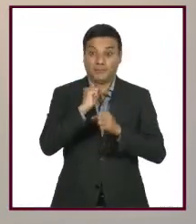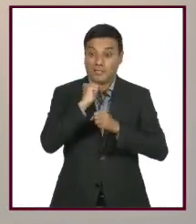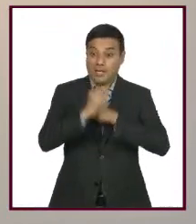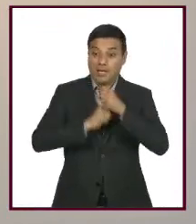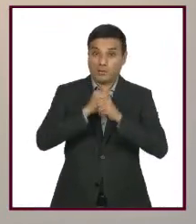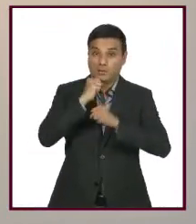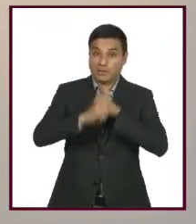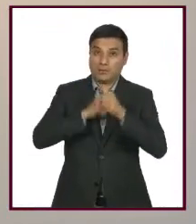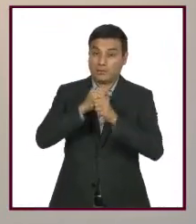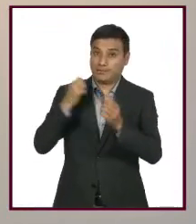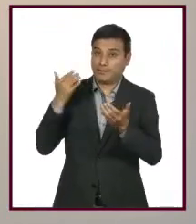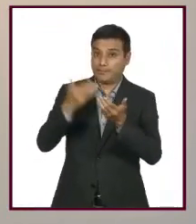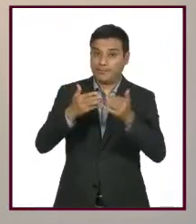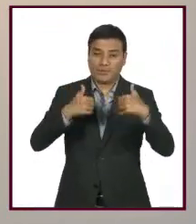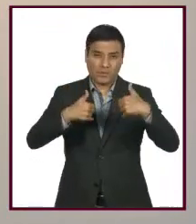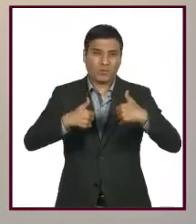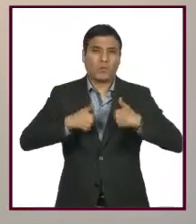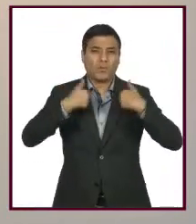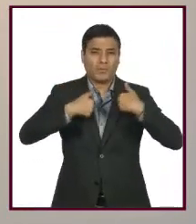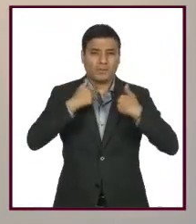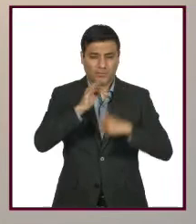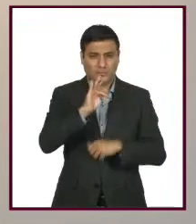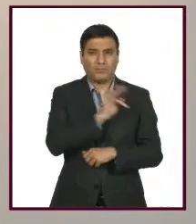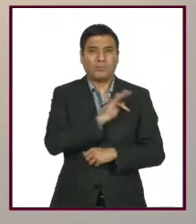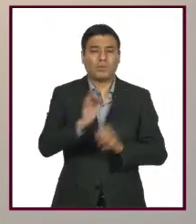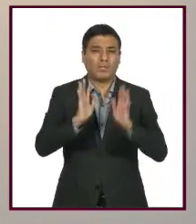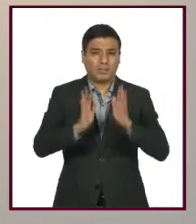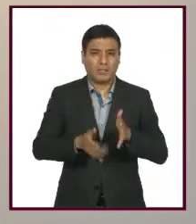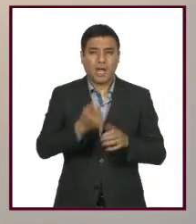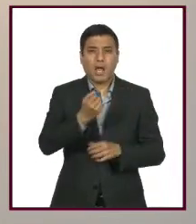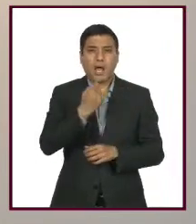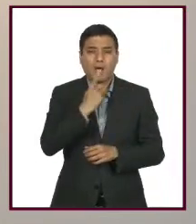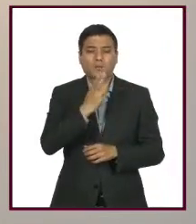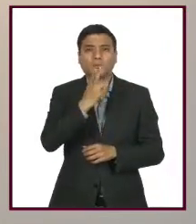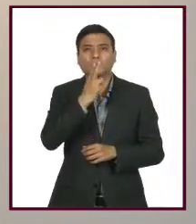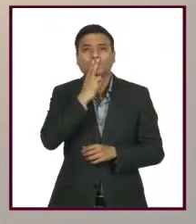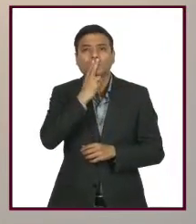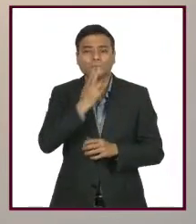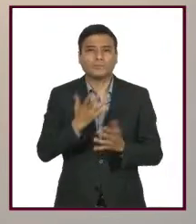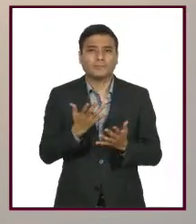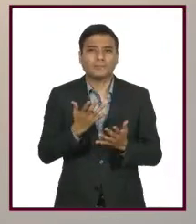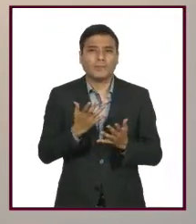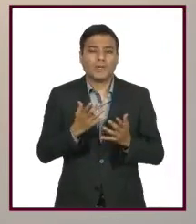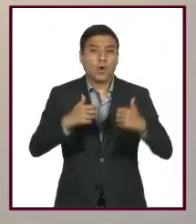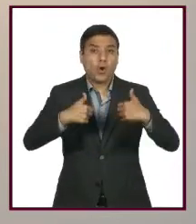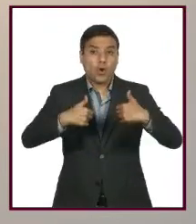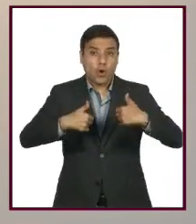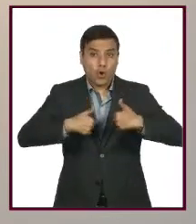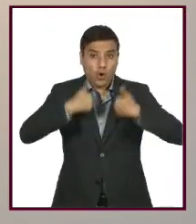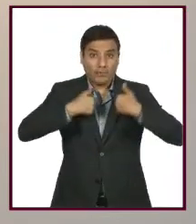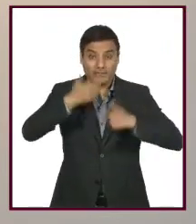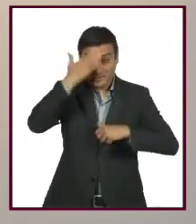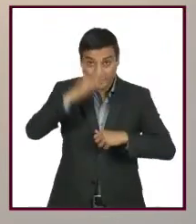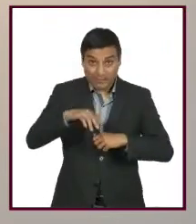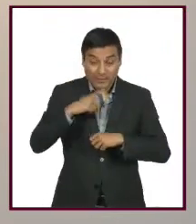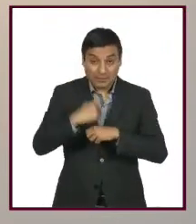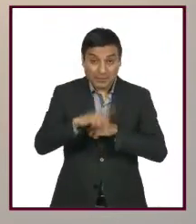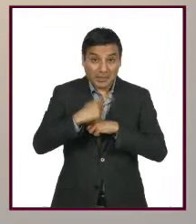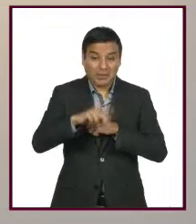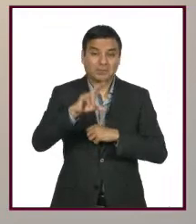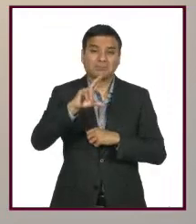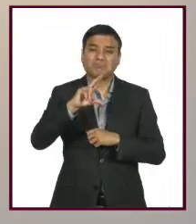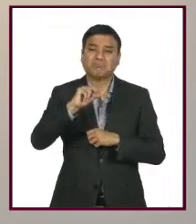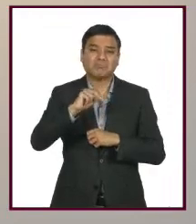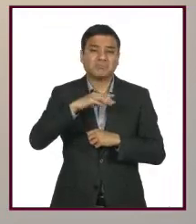los adolescentes, ¿no? Hay una baja percepción del riesgo de esta sustancia y muchas veces que dentro de